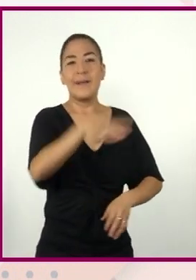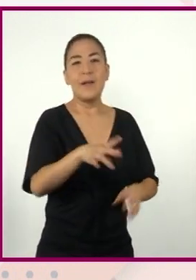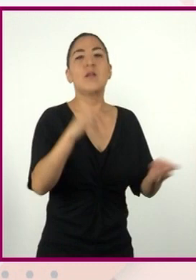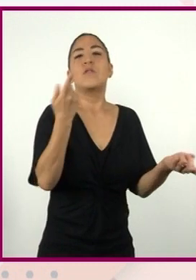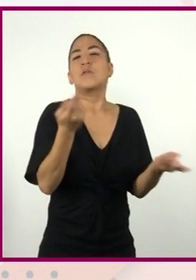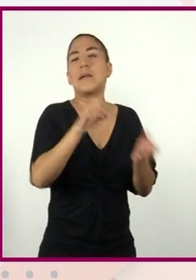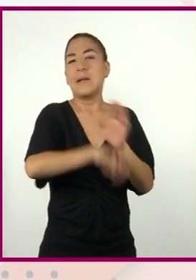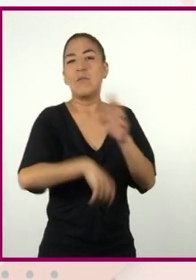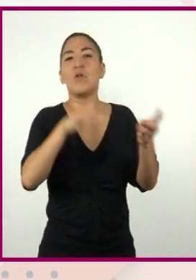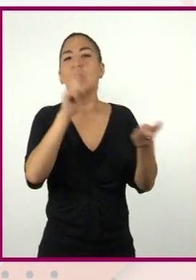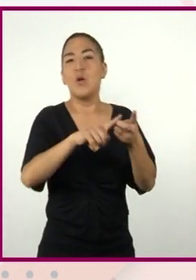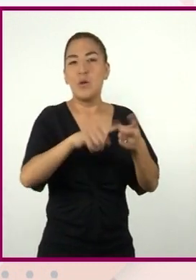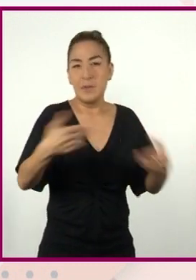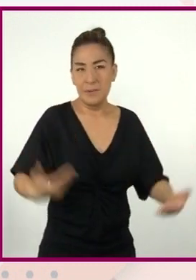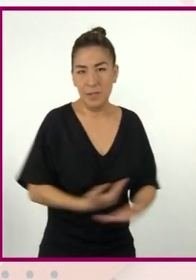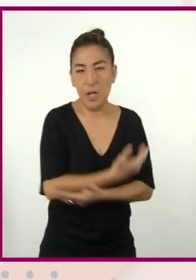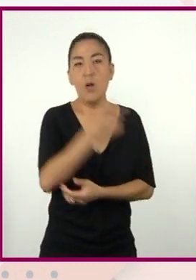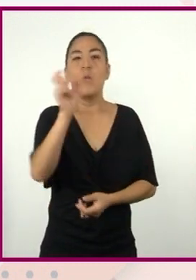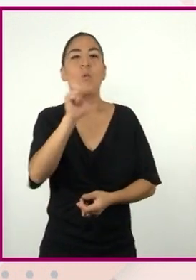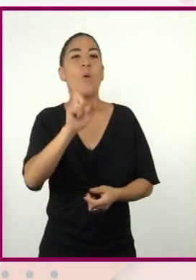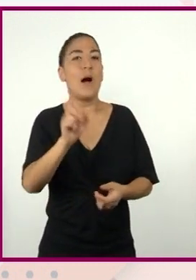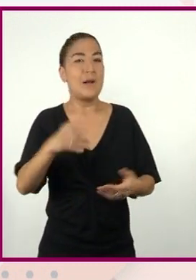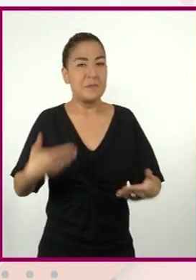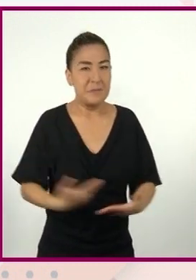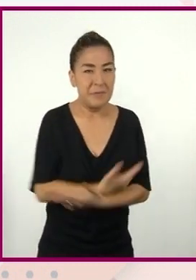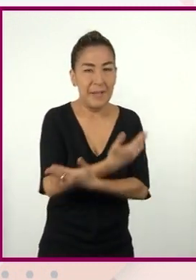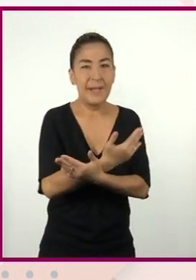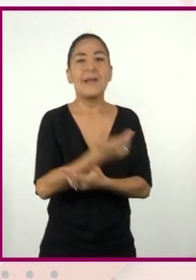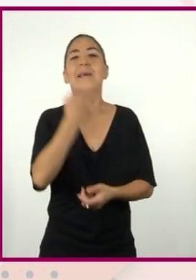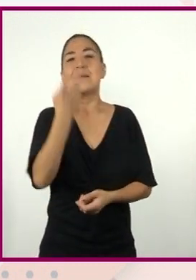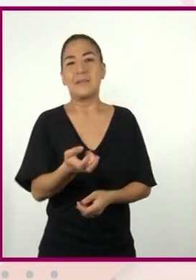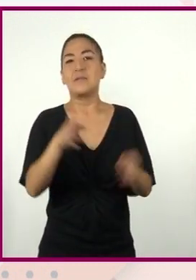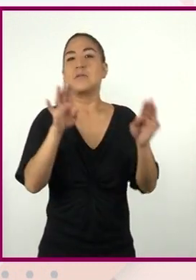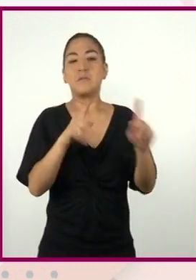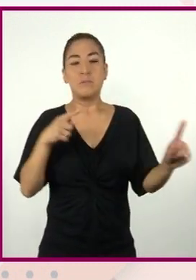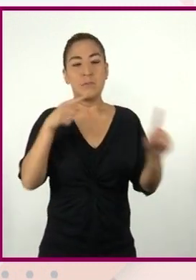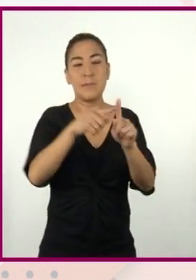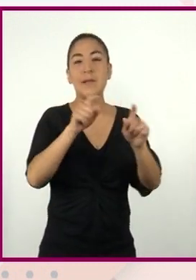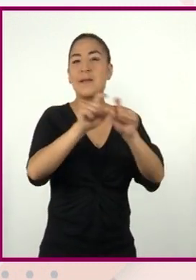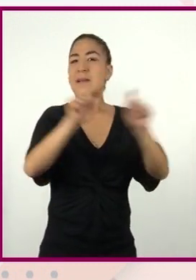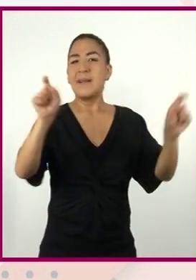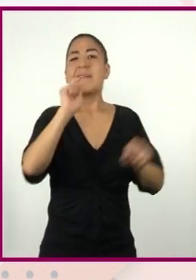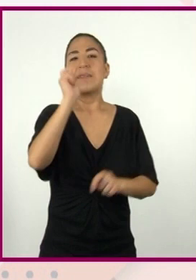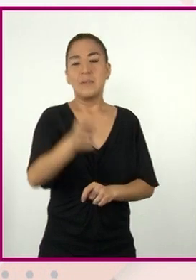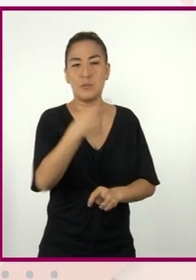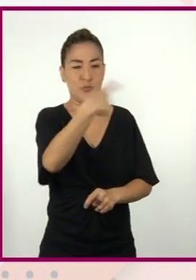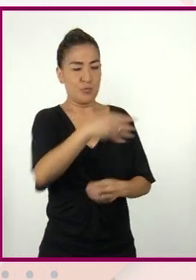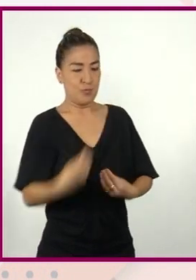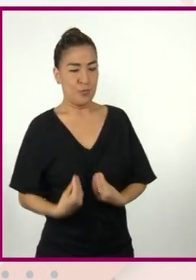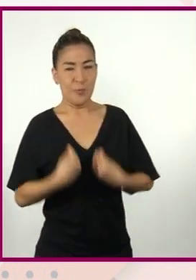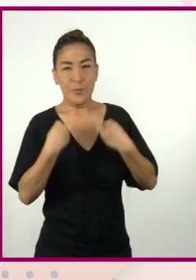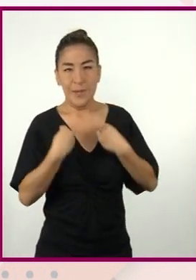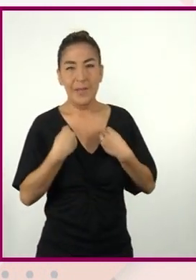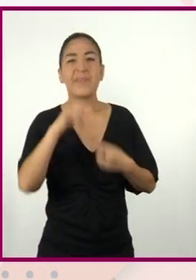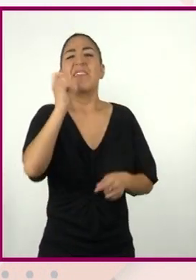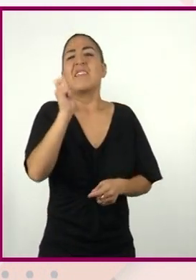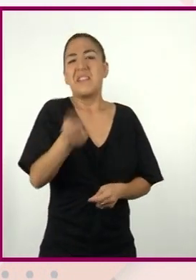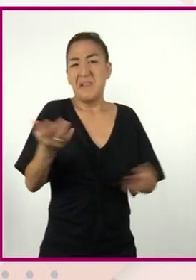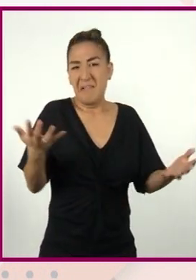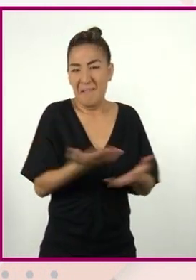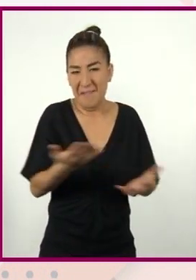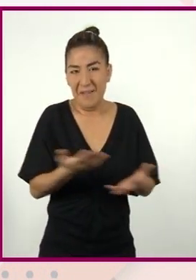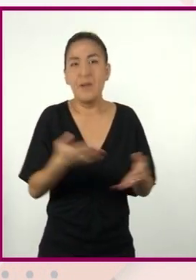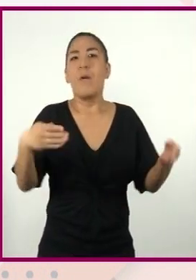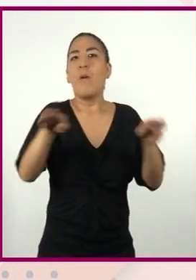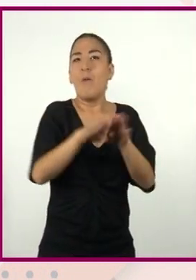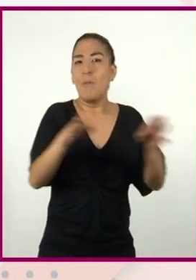nació, cuándo. La parte central indica la descripción de su vida, qué hizo, cómo